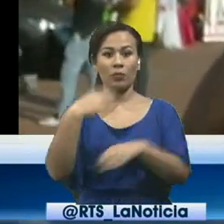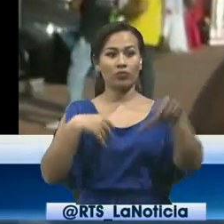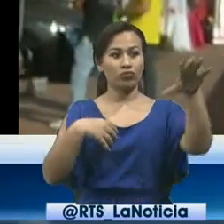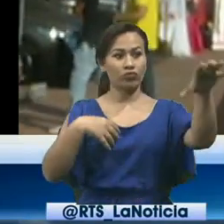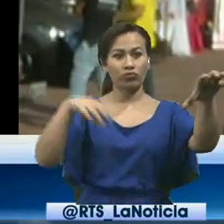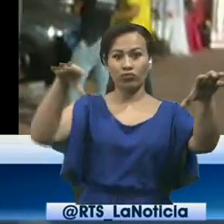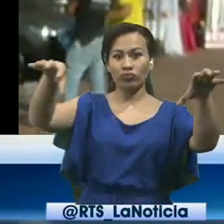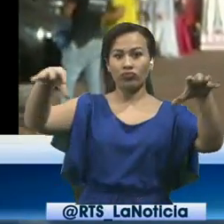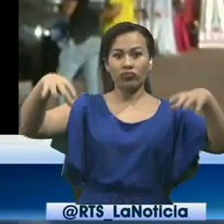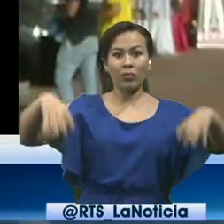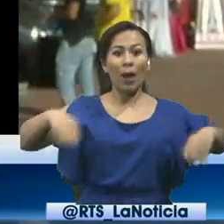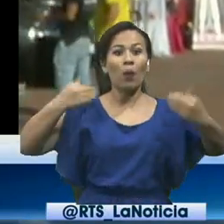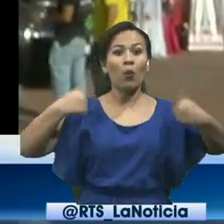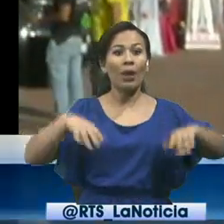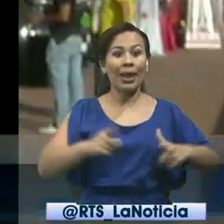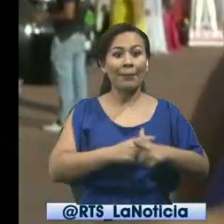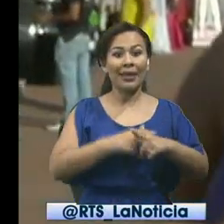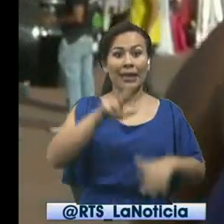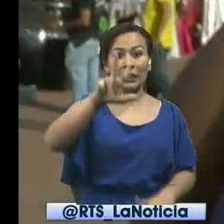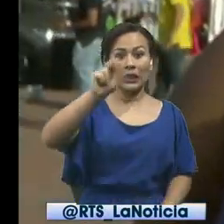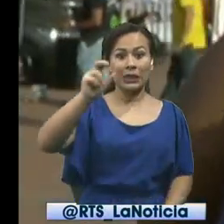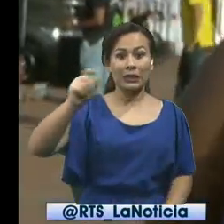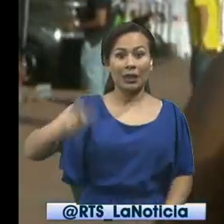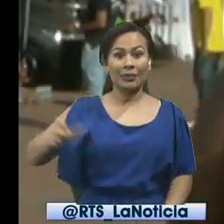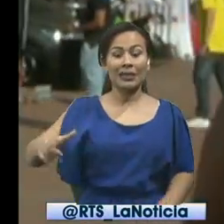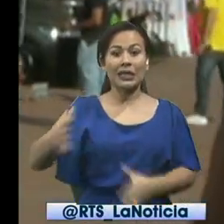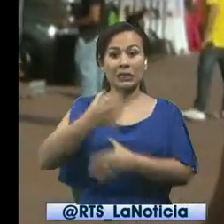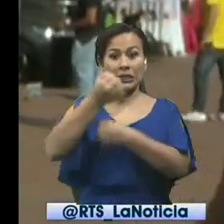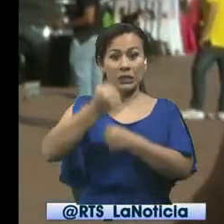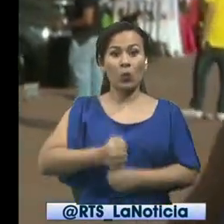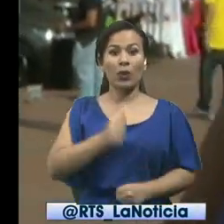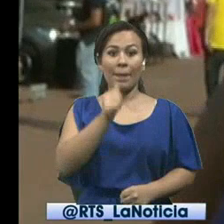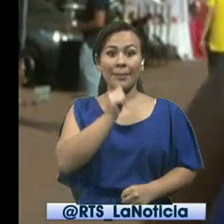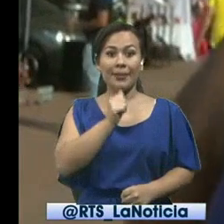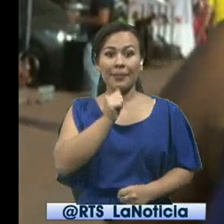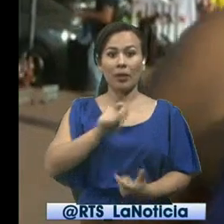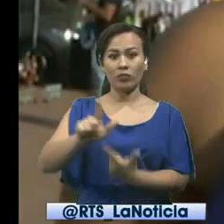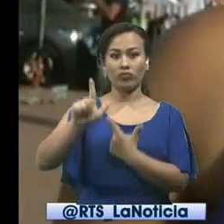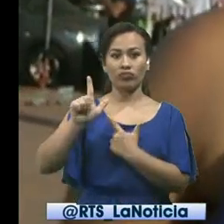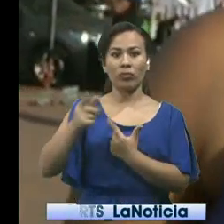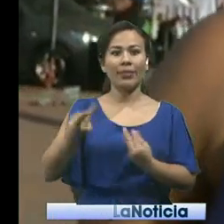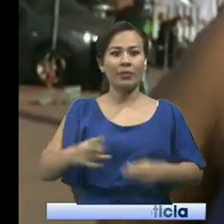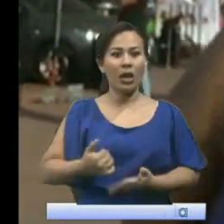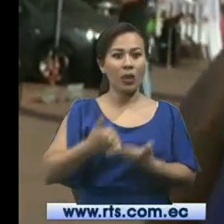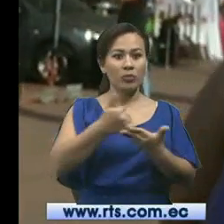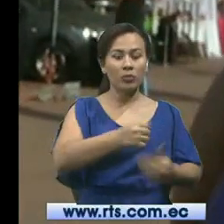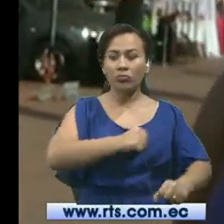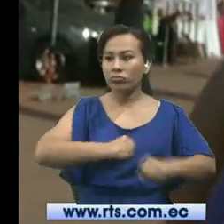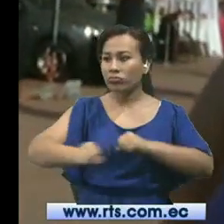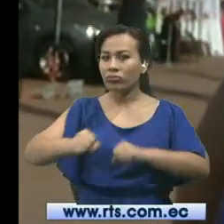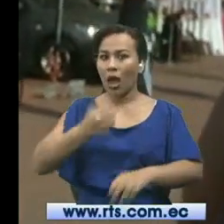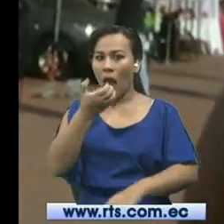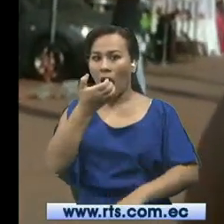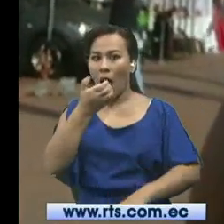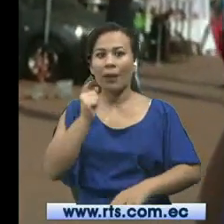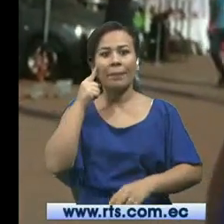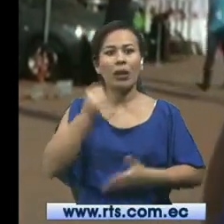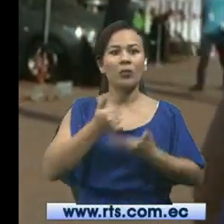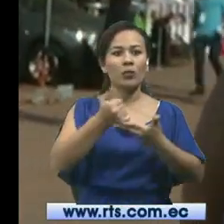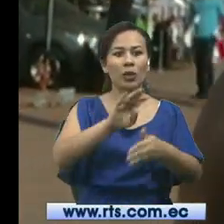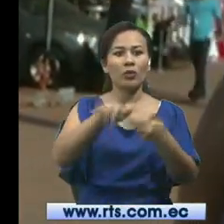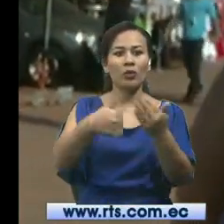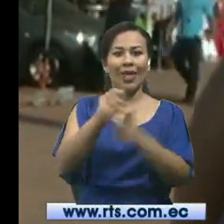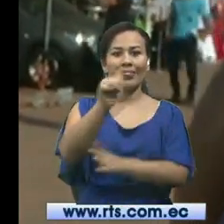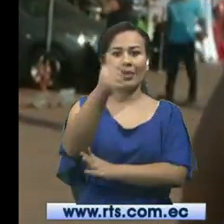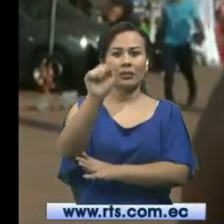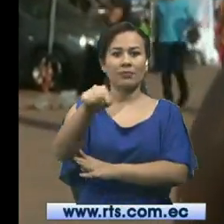de la feria. También tenemos 300 personas de seguridad privada, tenemos rescatistas. O sea, estamos preparados oficialmente para recibir